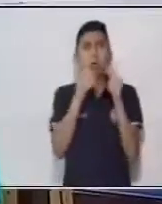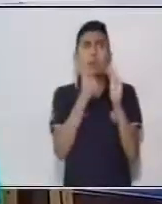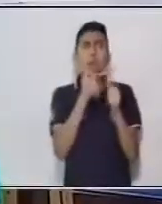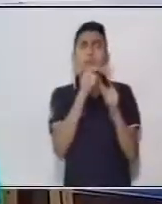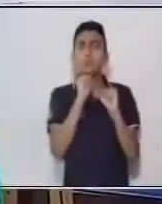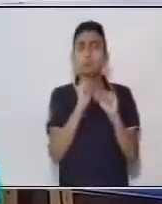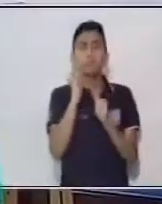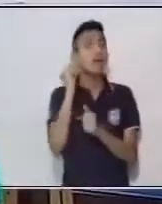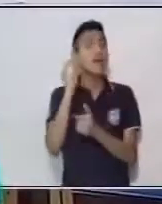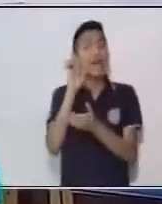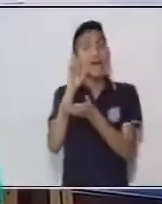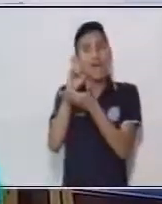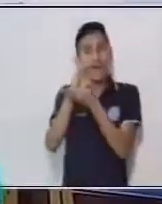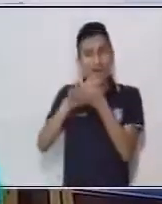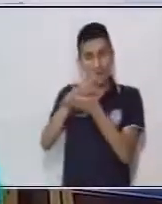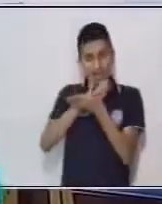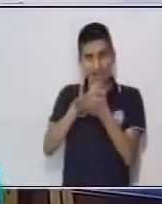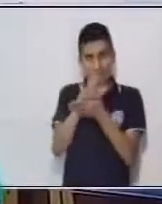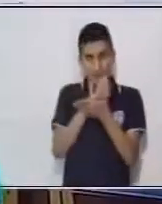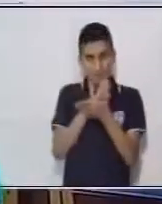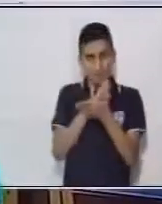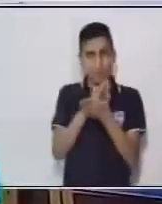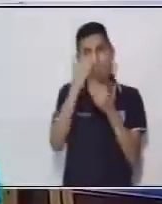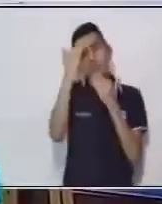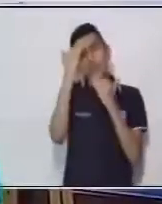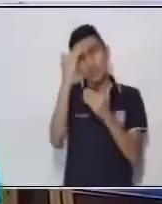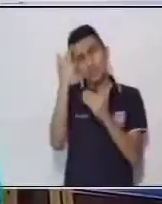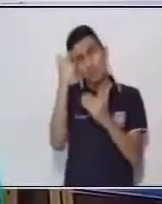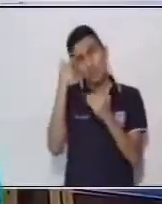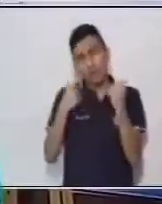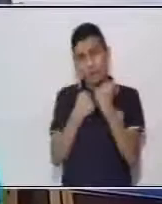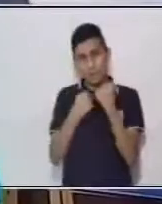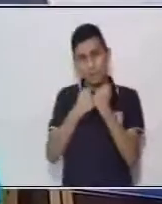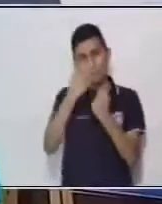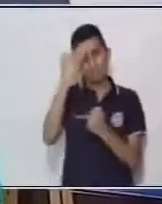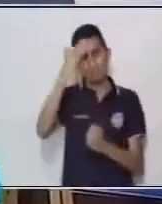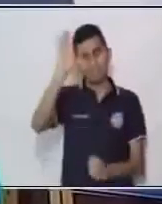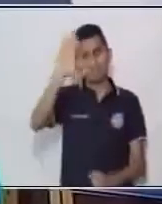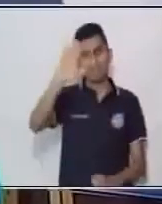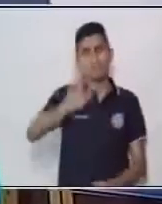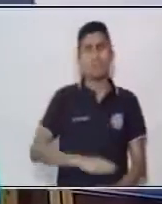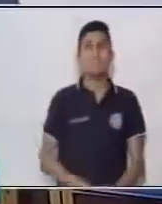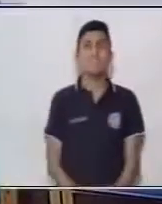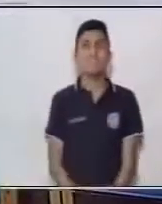desinfectes con gel antibacterial. Gracias por tu atención y hasta una próxima oportunidad.